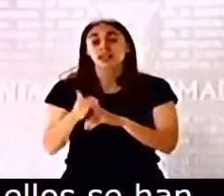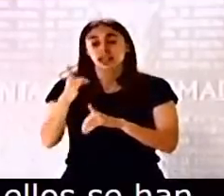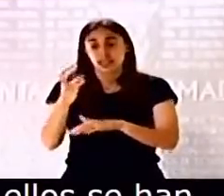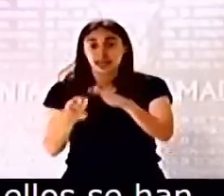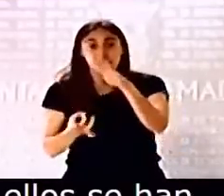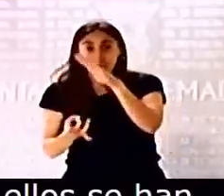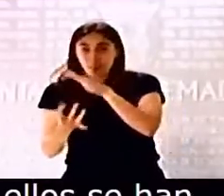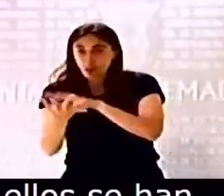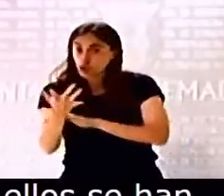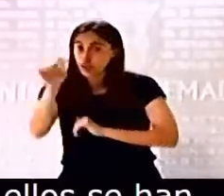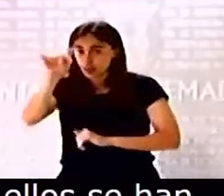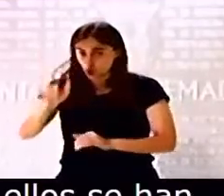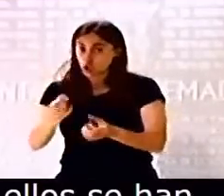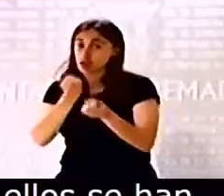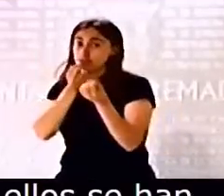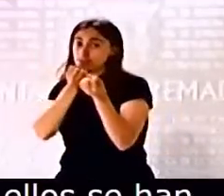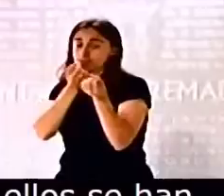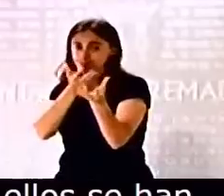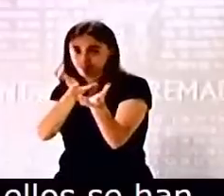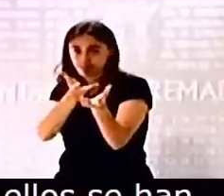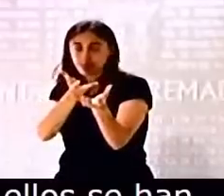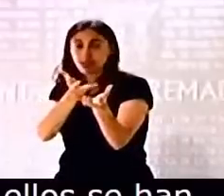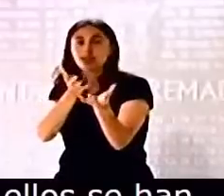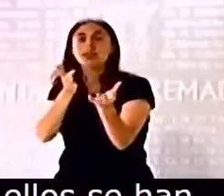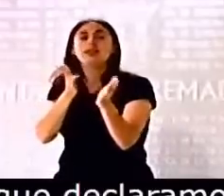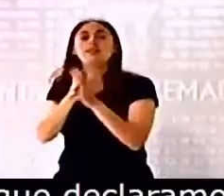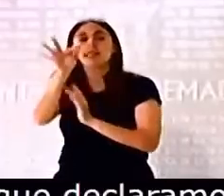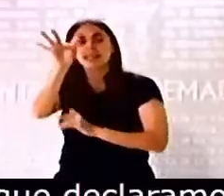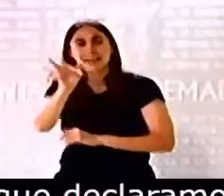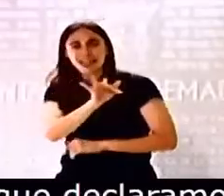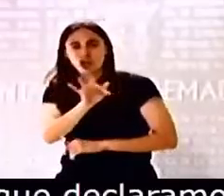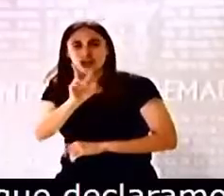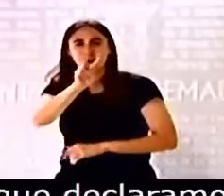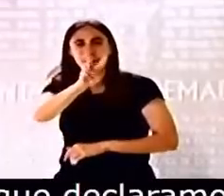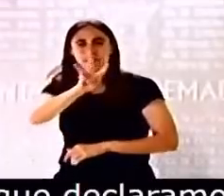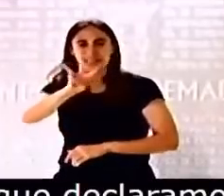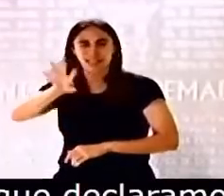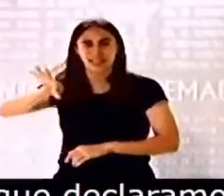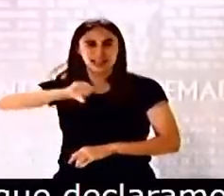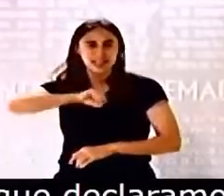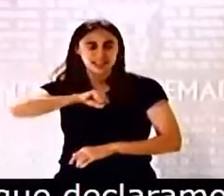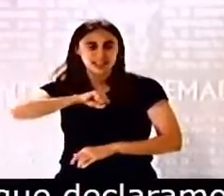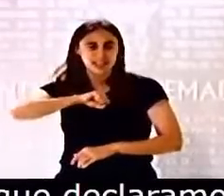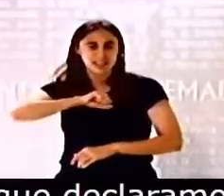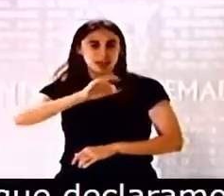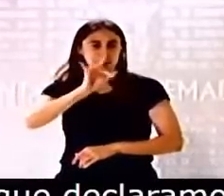que declaramos hoy consta de 23 casos positivos